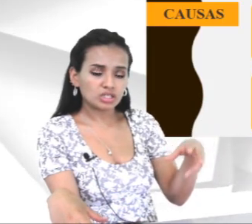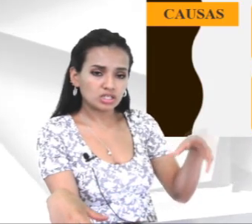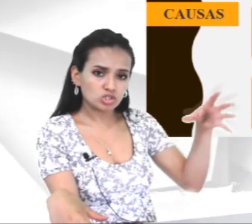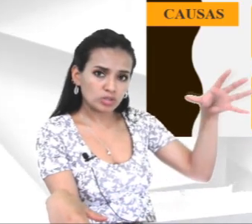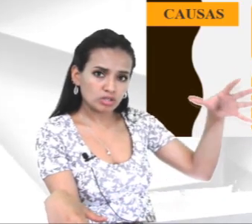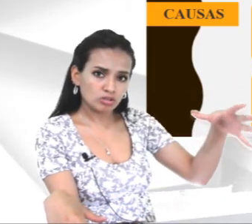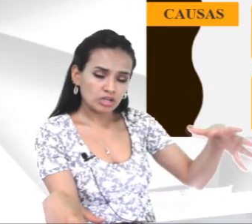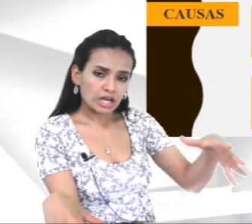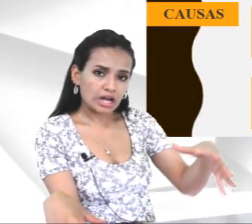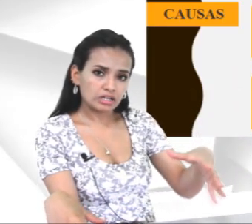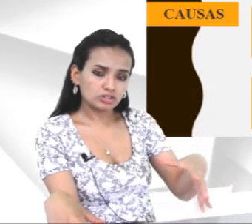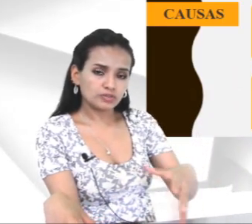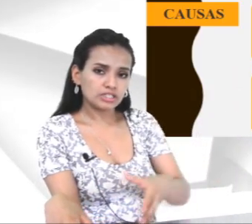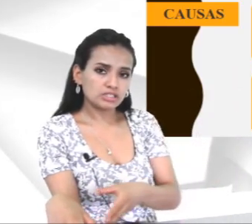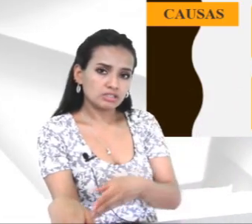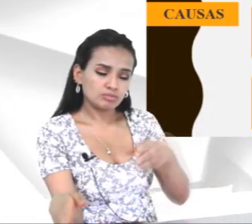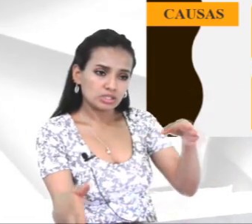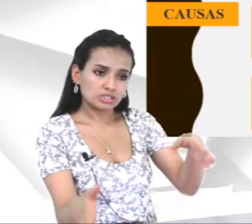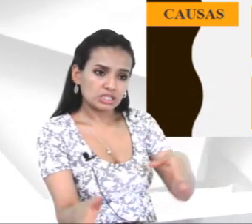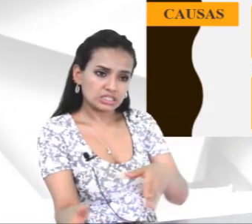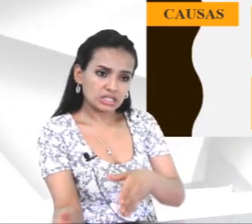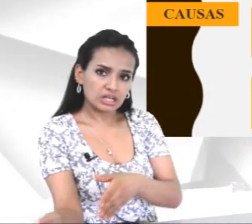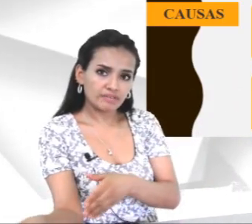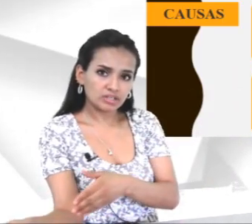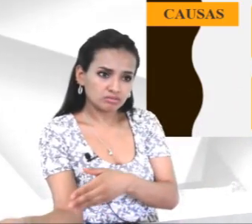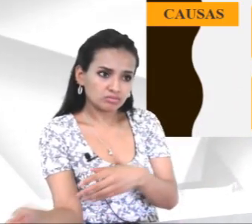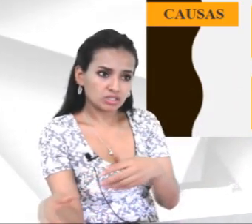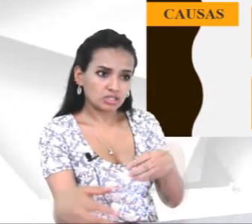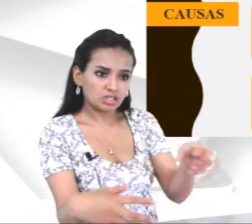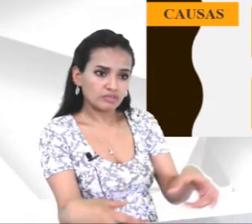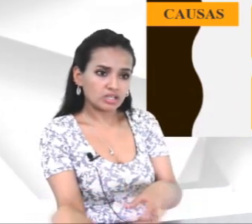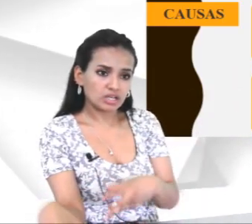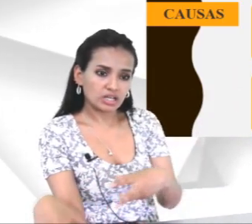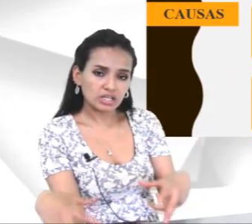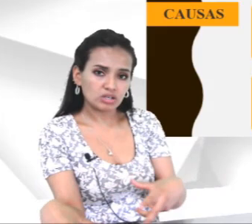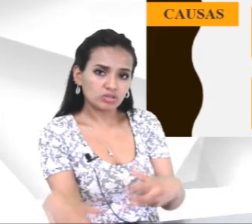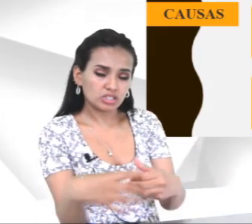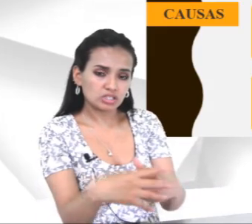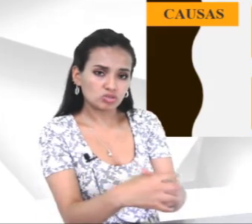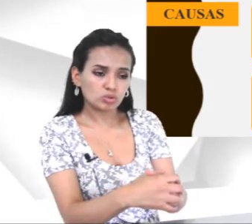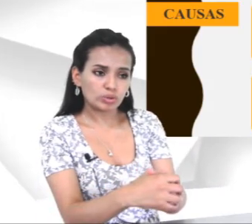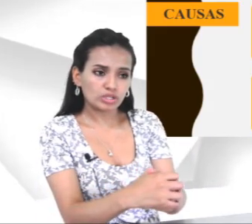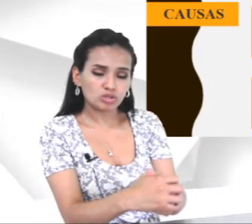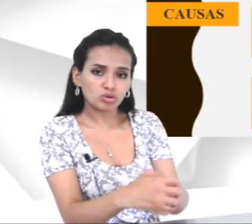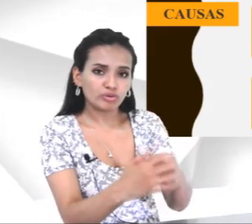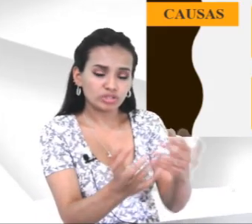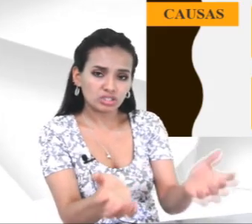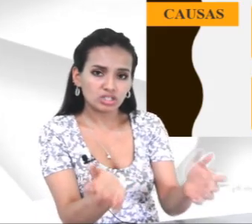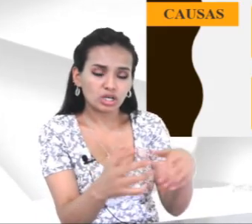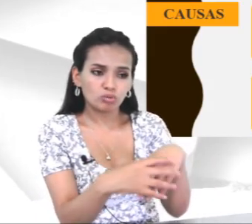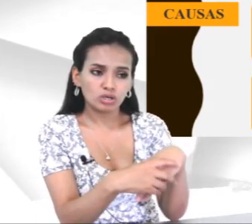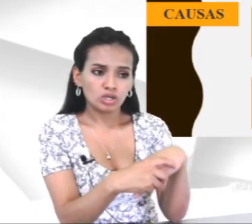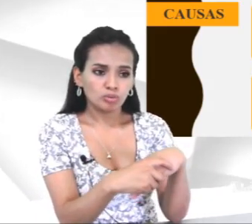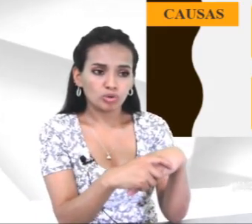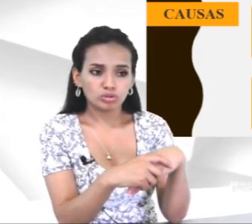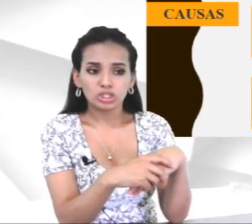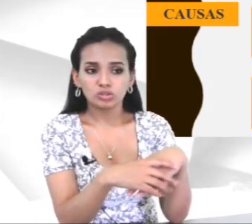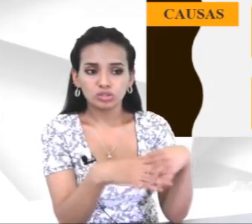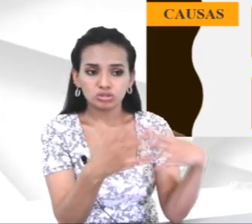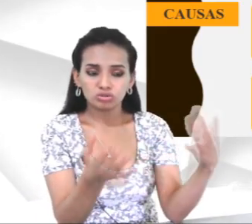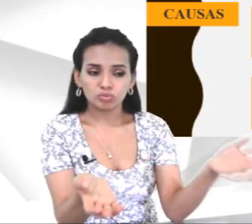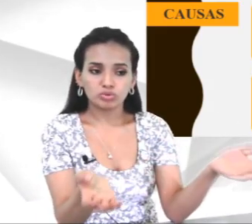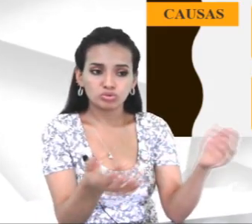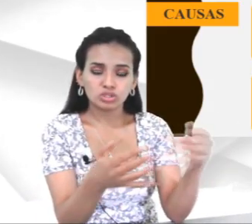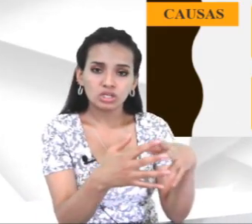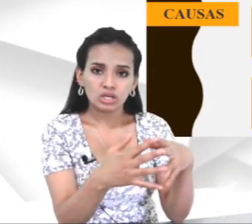se aplican en el suelo al llover pues se lavan y van a caer a lo que son los ríos o las fuentes de agua por lo